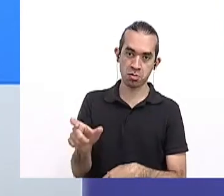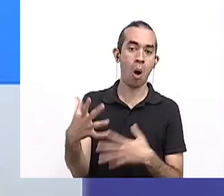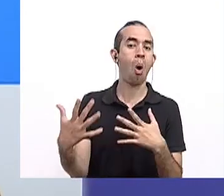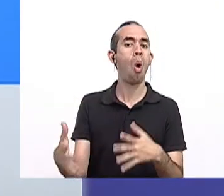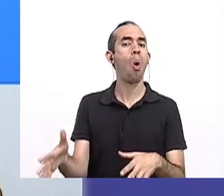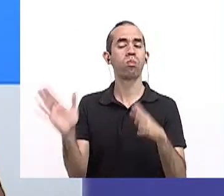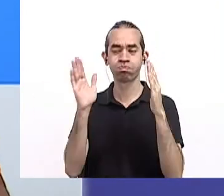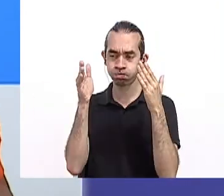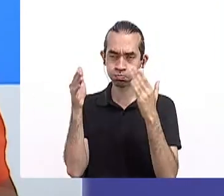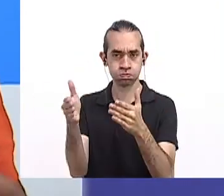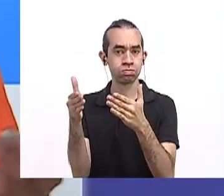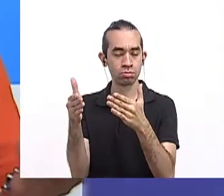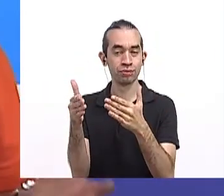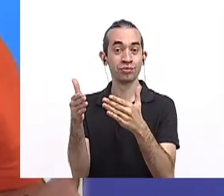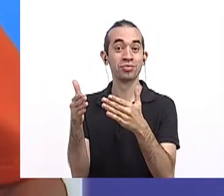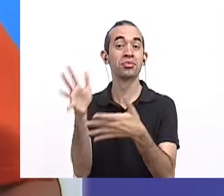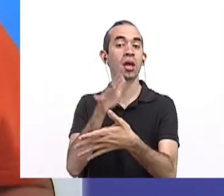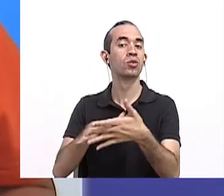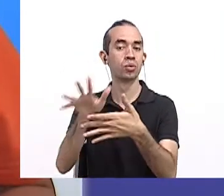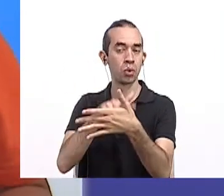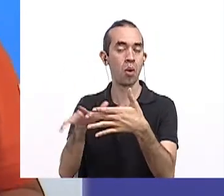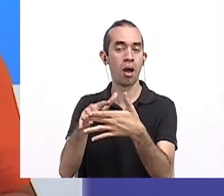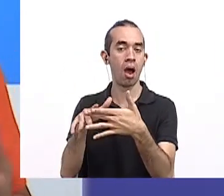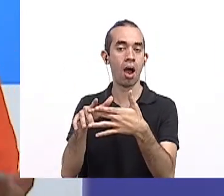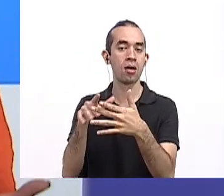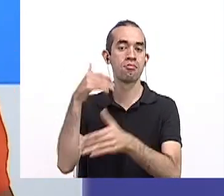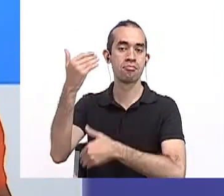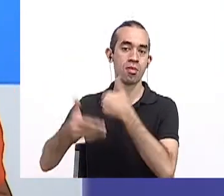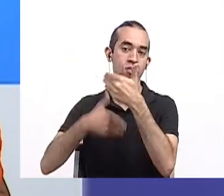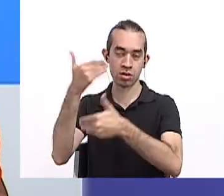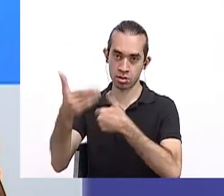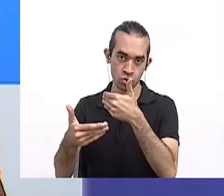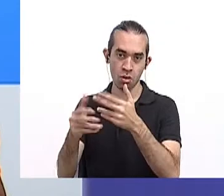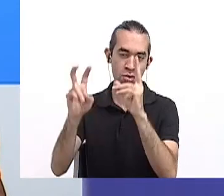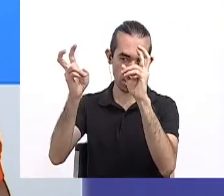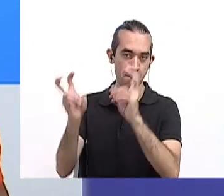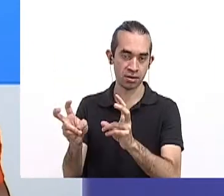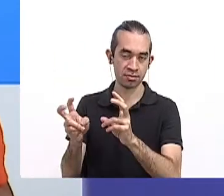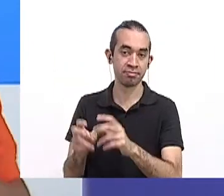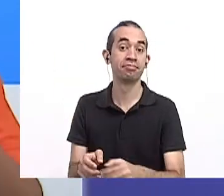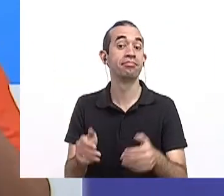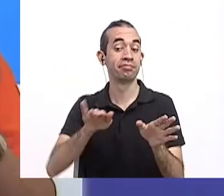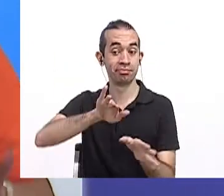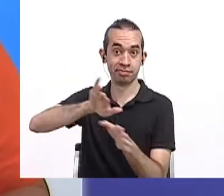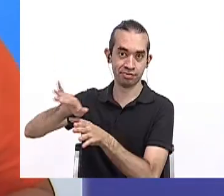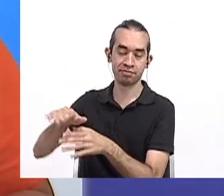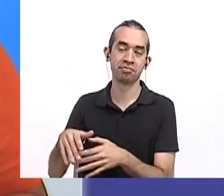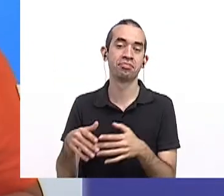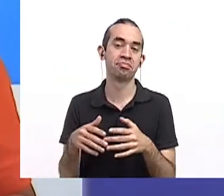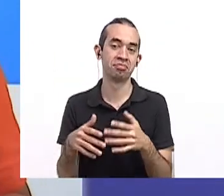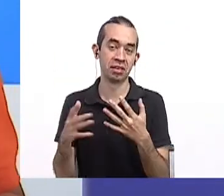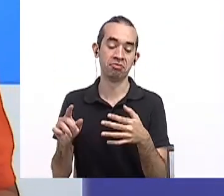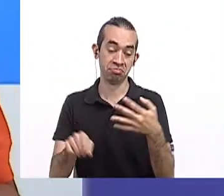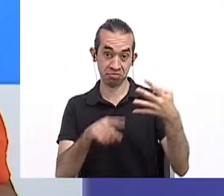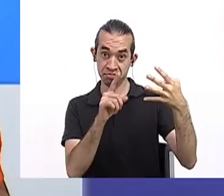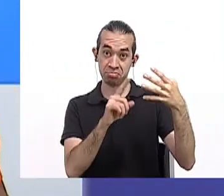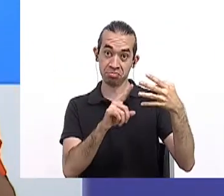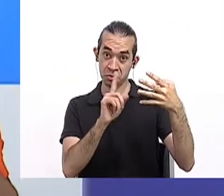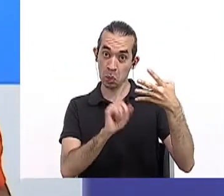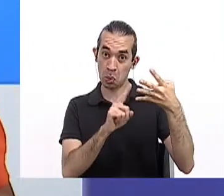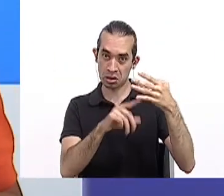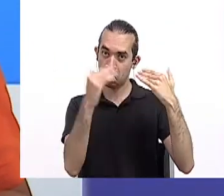exclusivamente a estudiar este tipo de procesos y temas bueno ese fue el cuarto límite